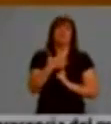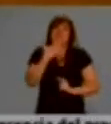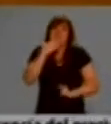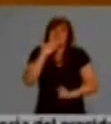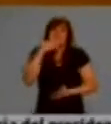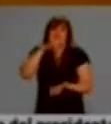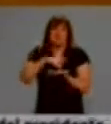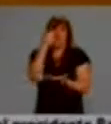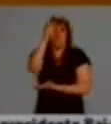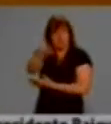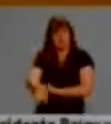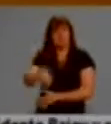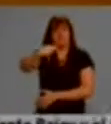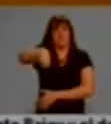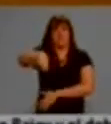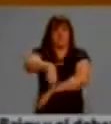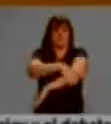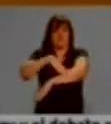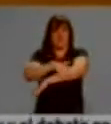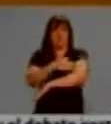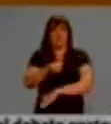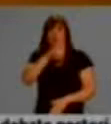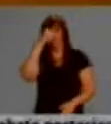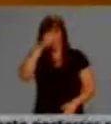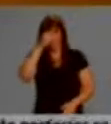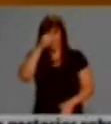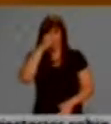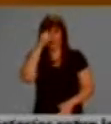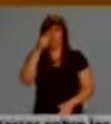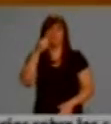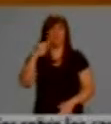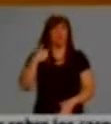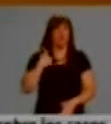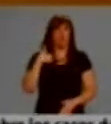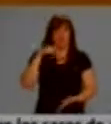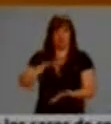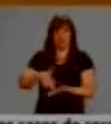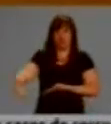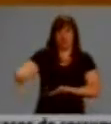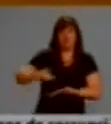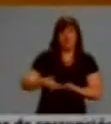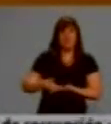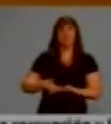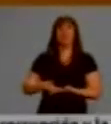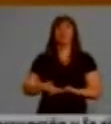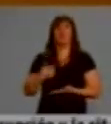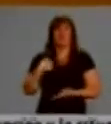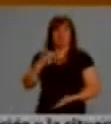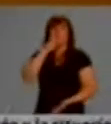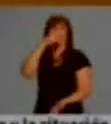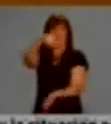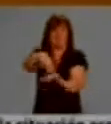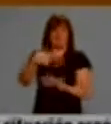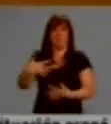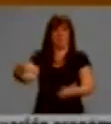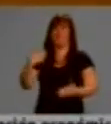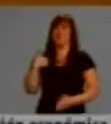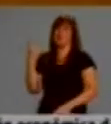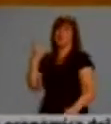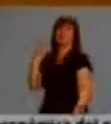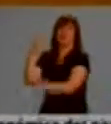vez que un presidente de gobierno socialista se ha negado a comparecer ante la Cámara hubiéramos presentado una moción de